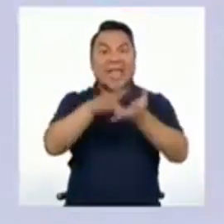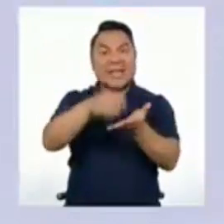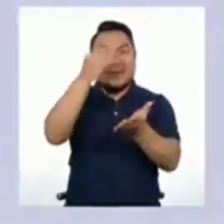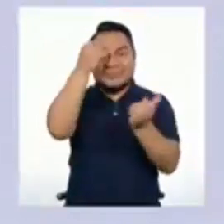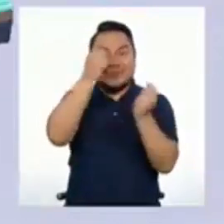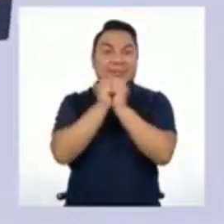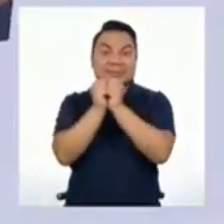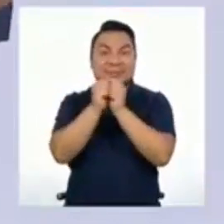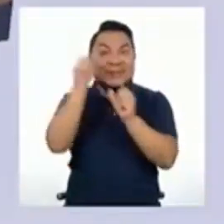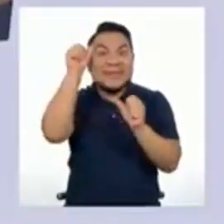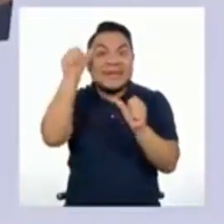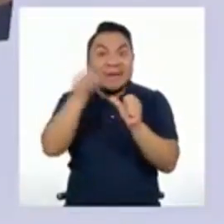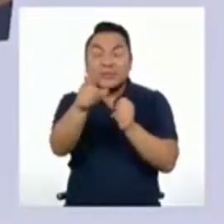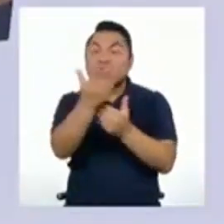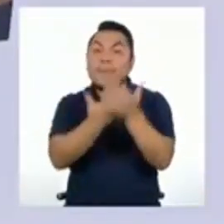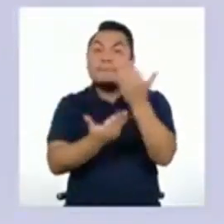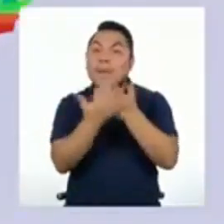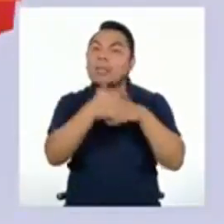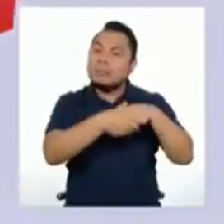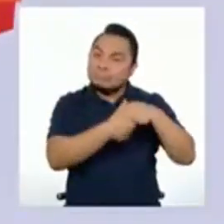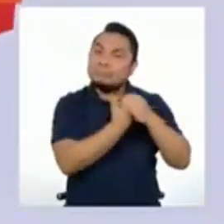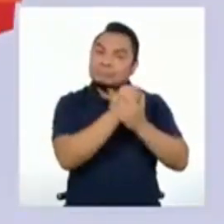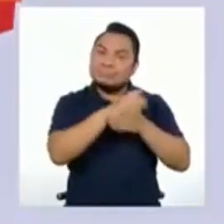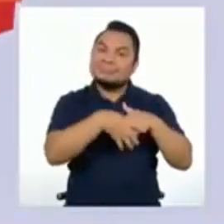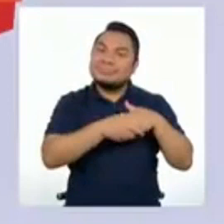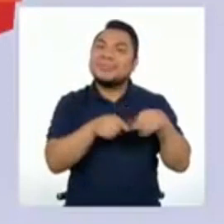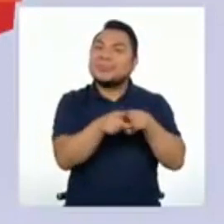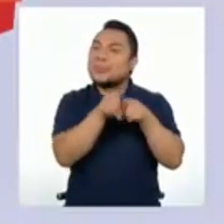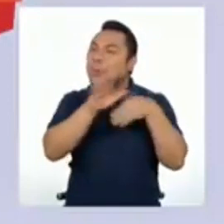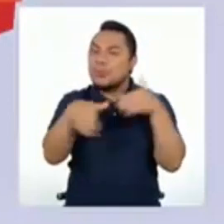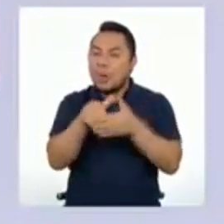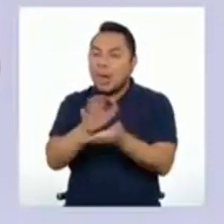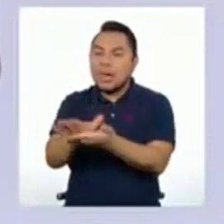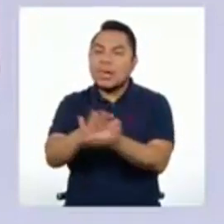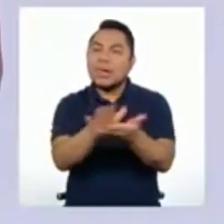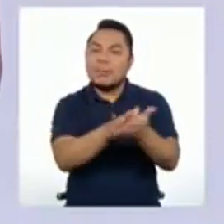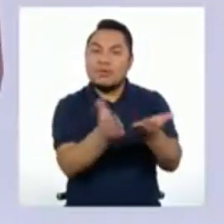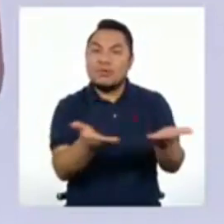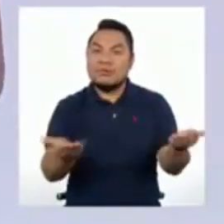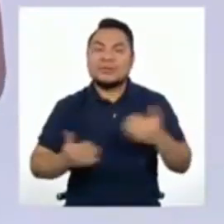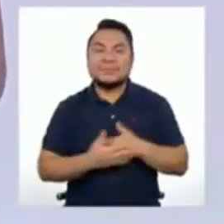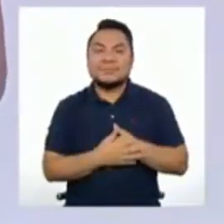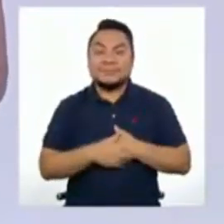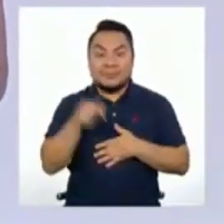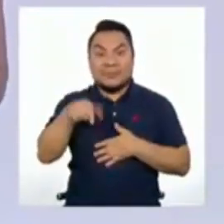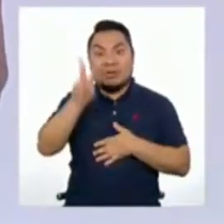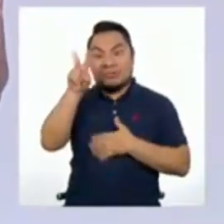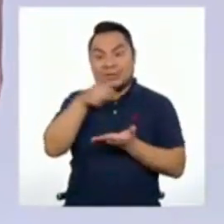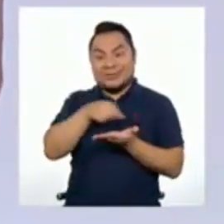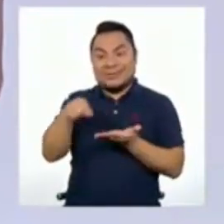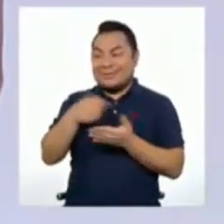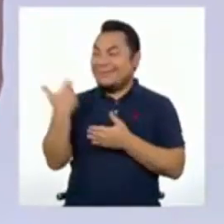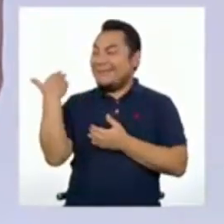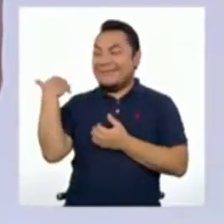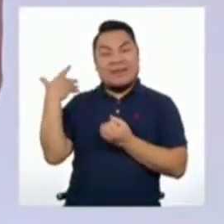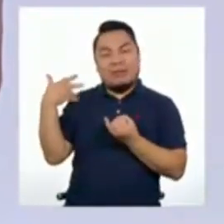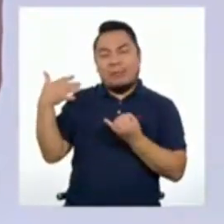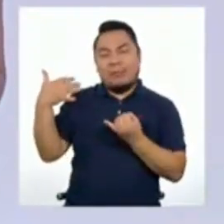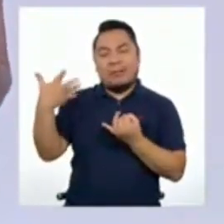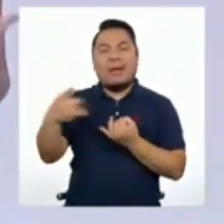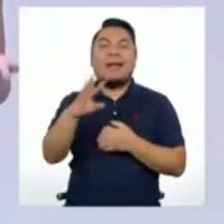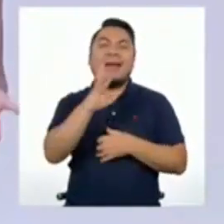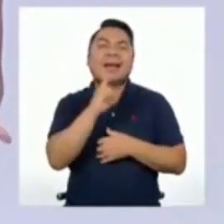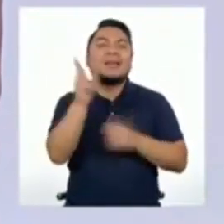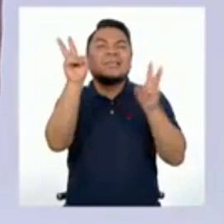juntos. Recuerda siempre lavarte las manos y limpiar todo lo que vayamos a usar. Durante estas 2 semanas hemos hablado mucho sobre